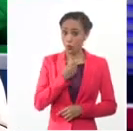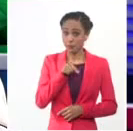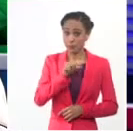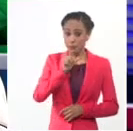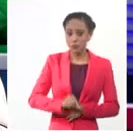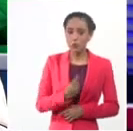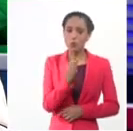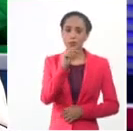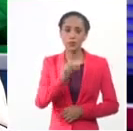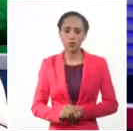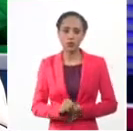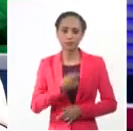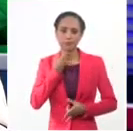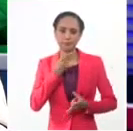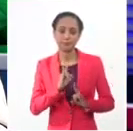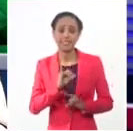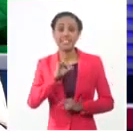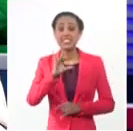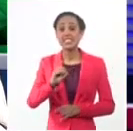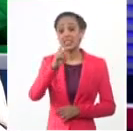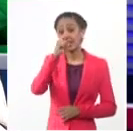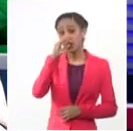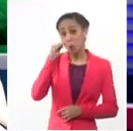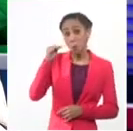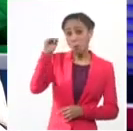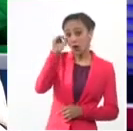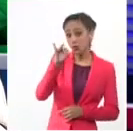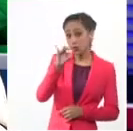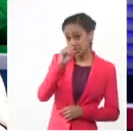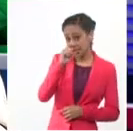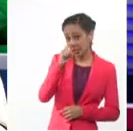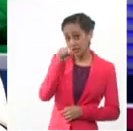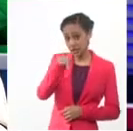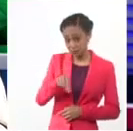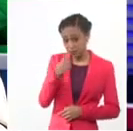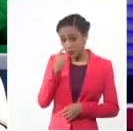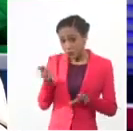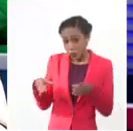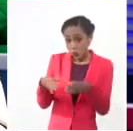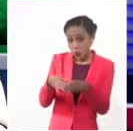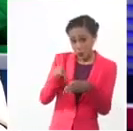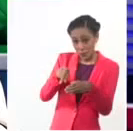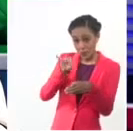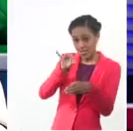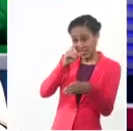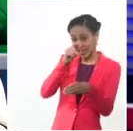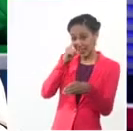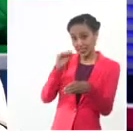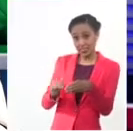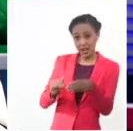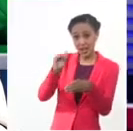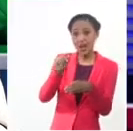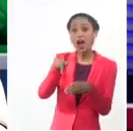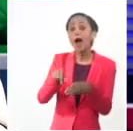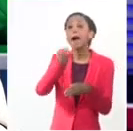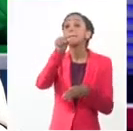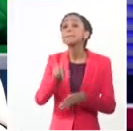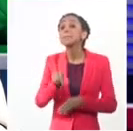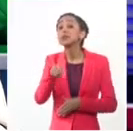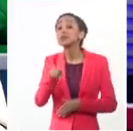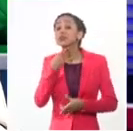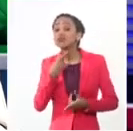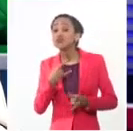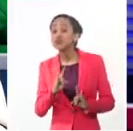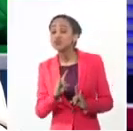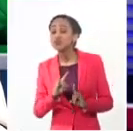y de 70 años y más, que fíjense cómo en este grupo de edad, indiscutiblemente las personas que